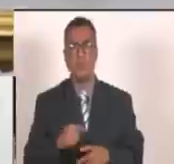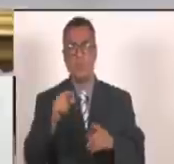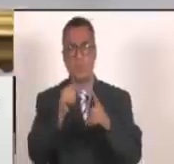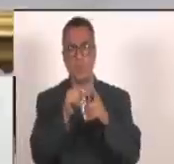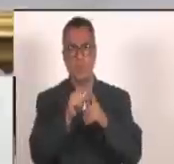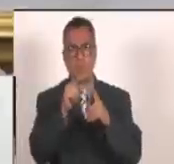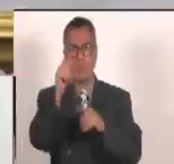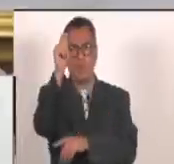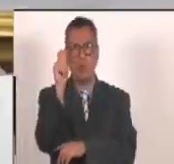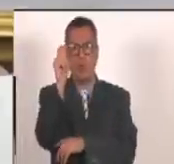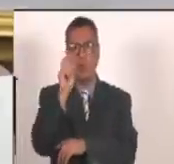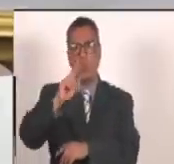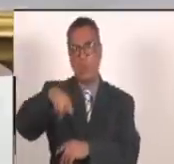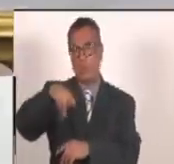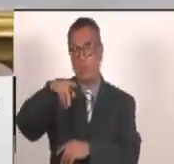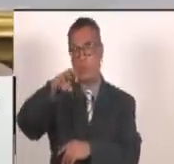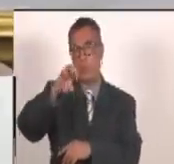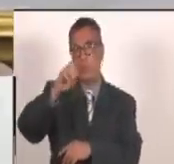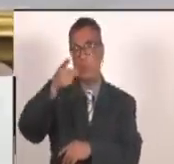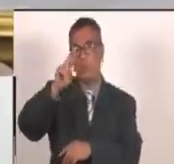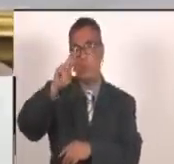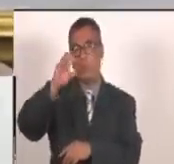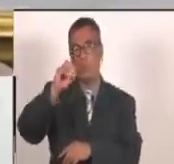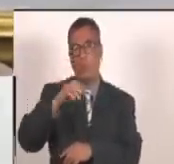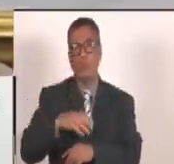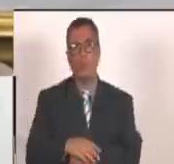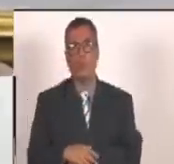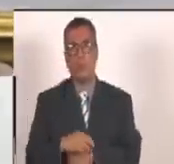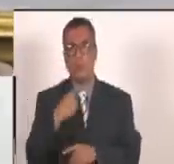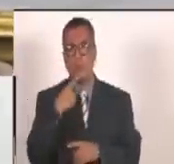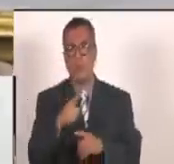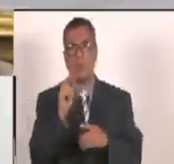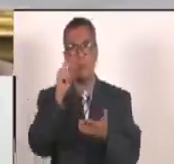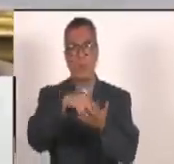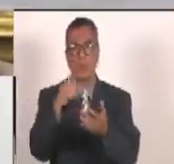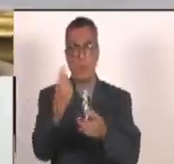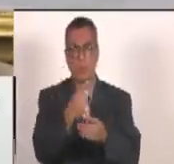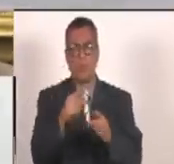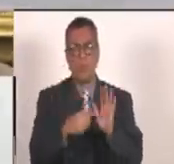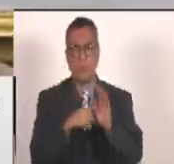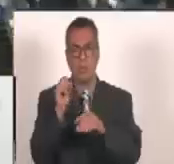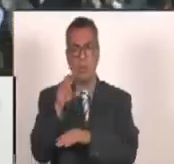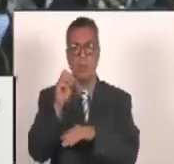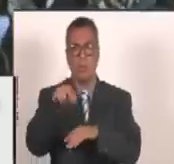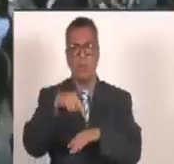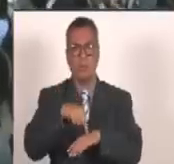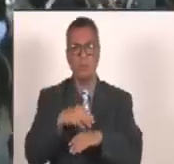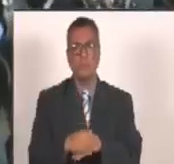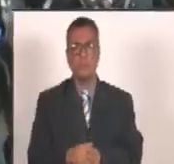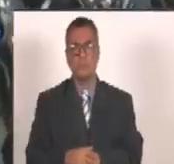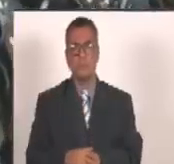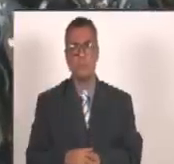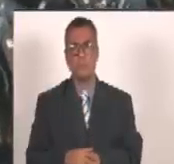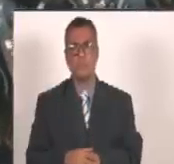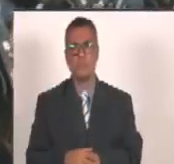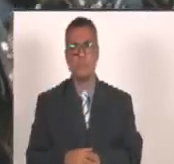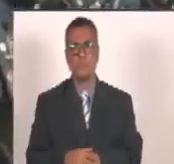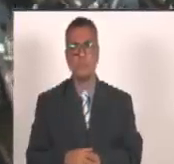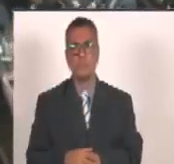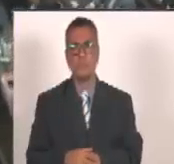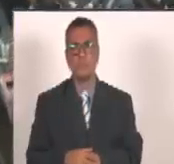Dejo el derecho de palabra al diputado Pedro Lander. Solicita la tribuna de oradores, se le concede.